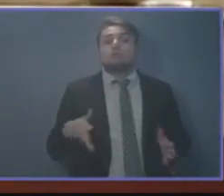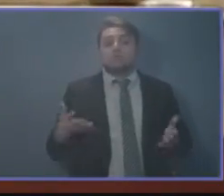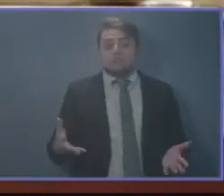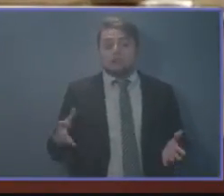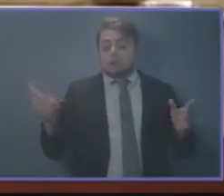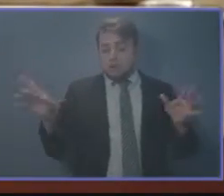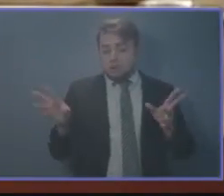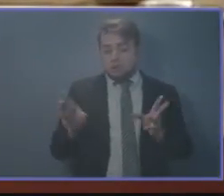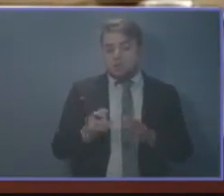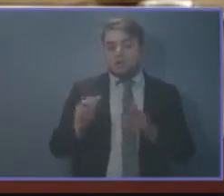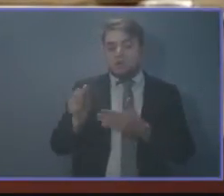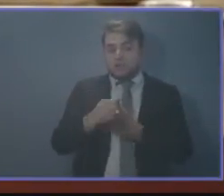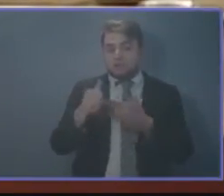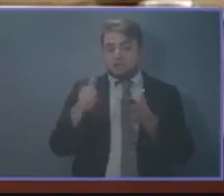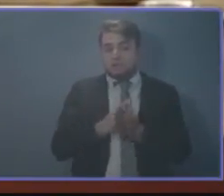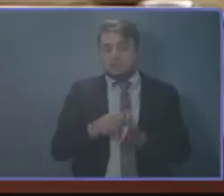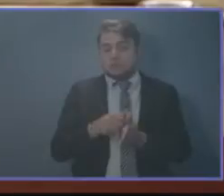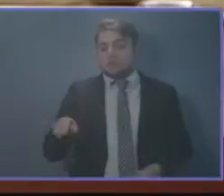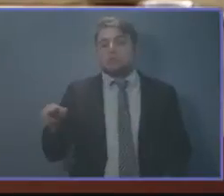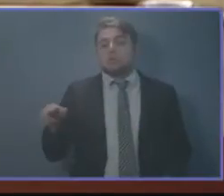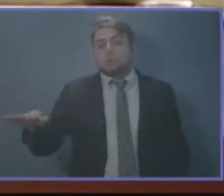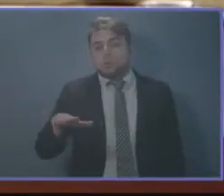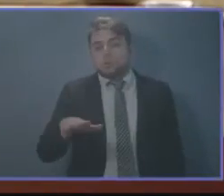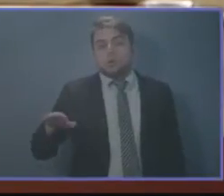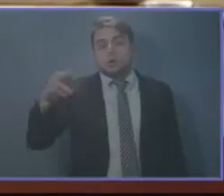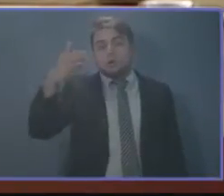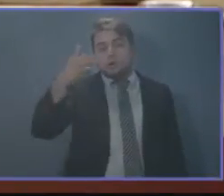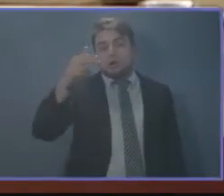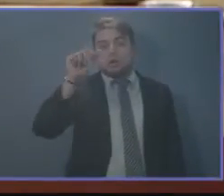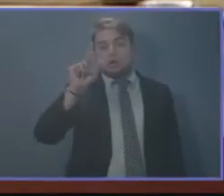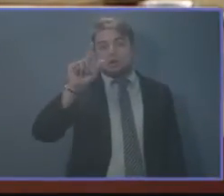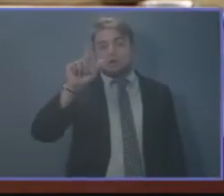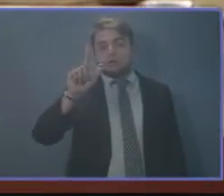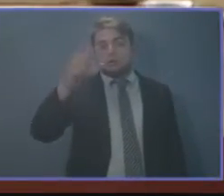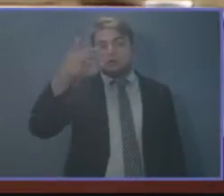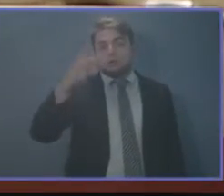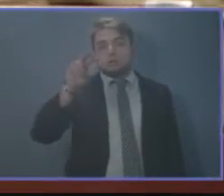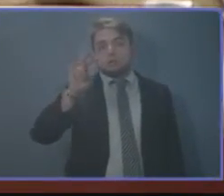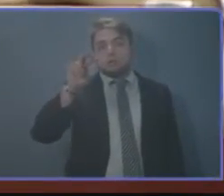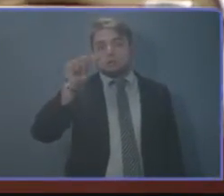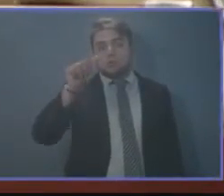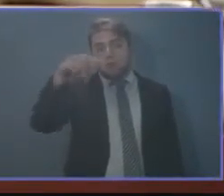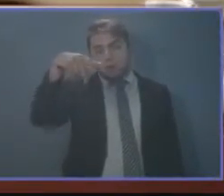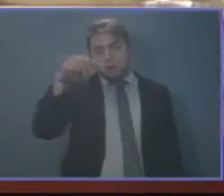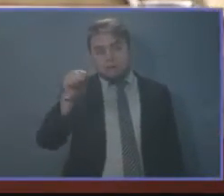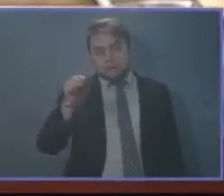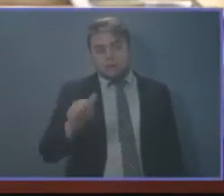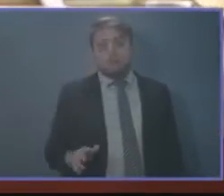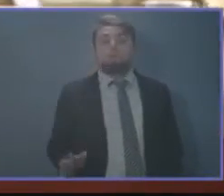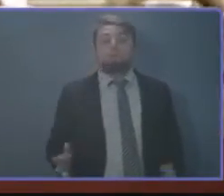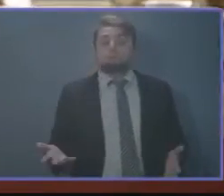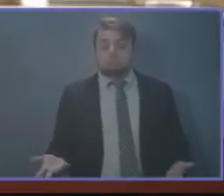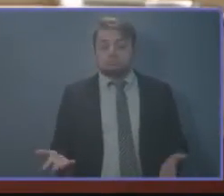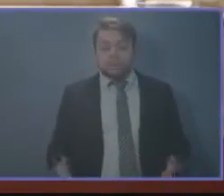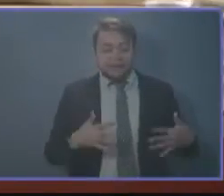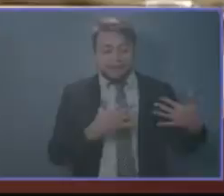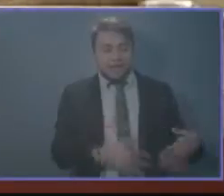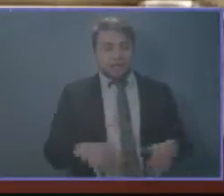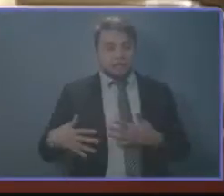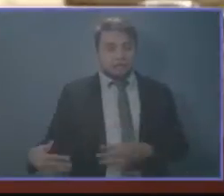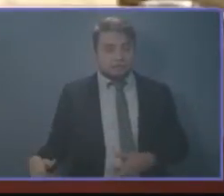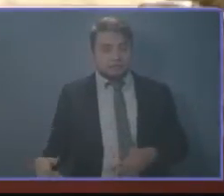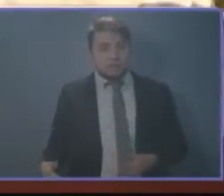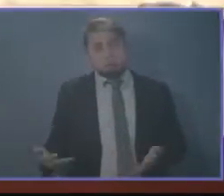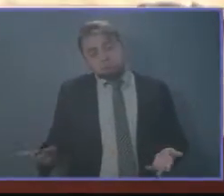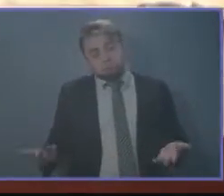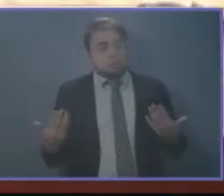plenaria en el municipio de Chalchuapa, en la ciudad de Chalchuapa, que es una actividad que normalmente